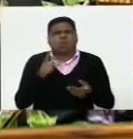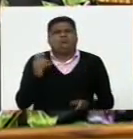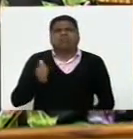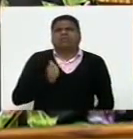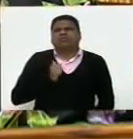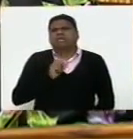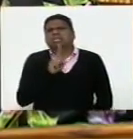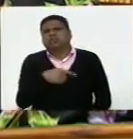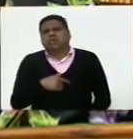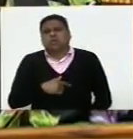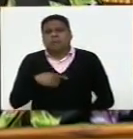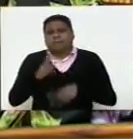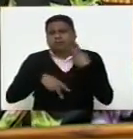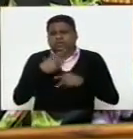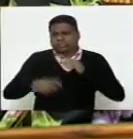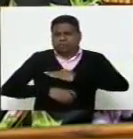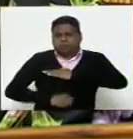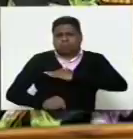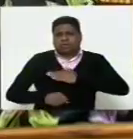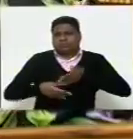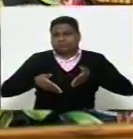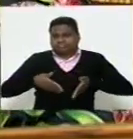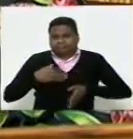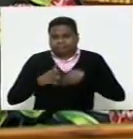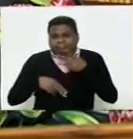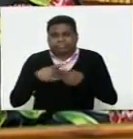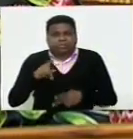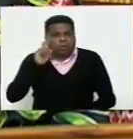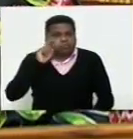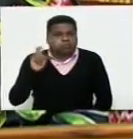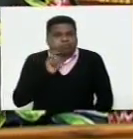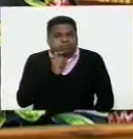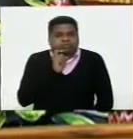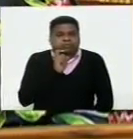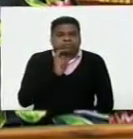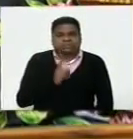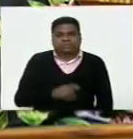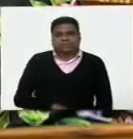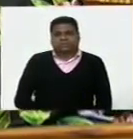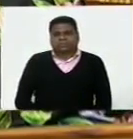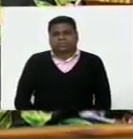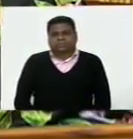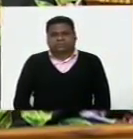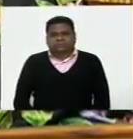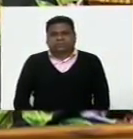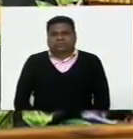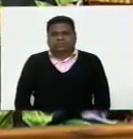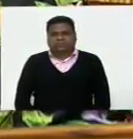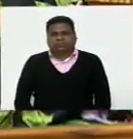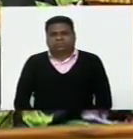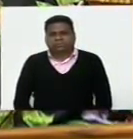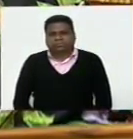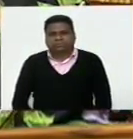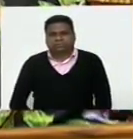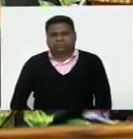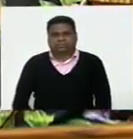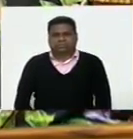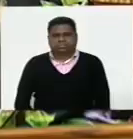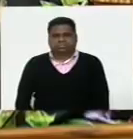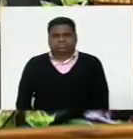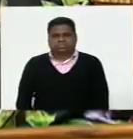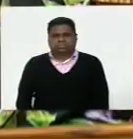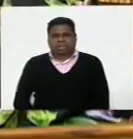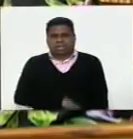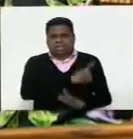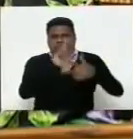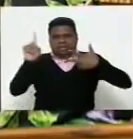proceso humanizado de la gestación, trabajo de parto, parto, nacimiento y posparto.